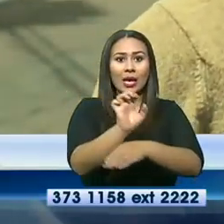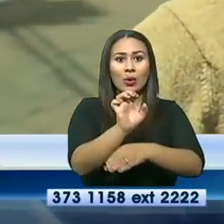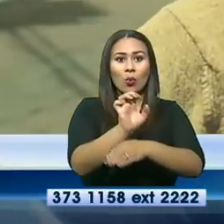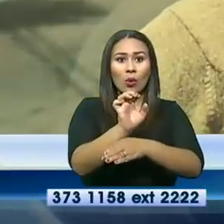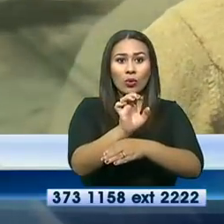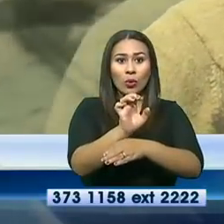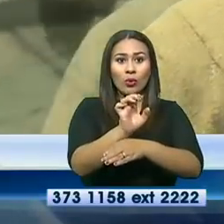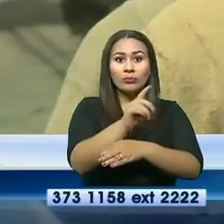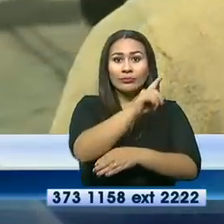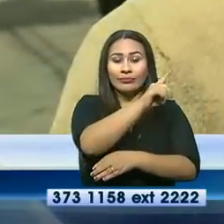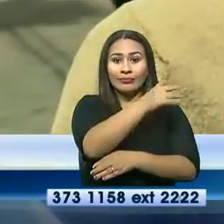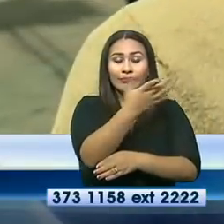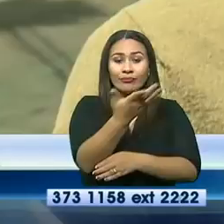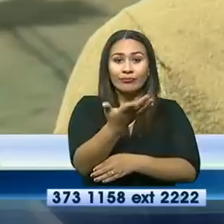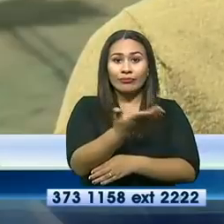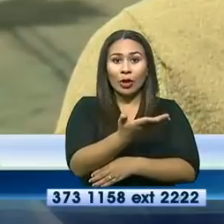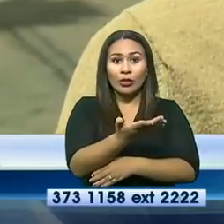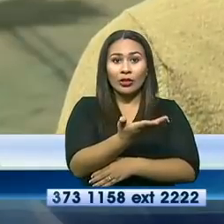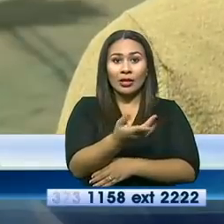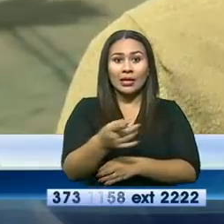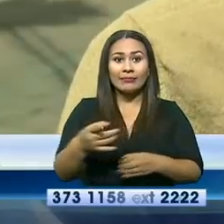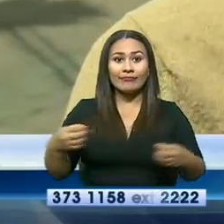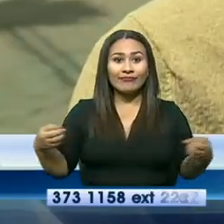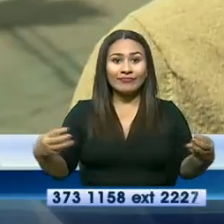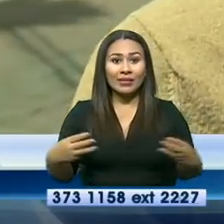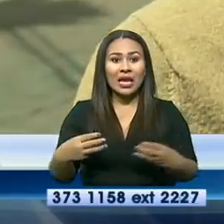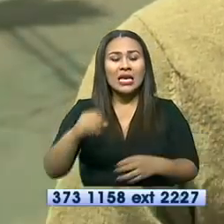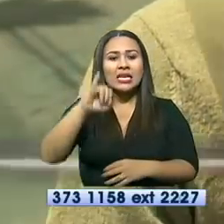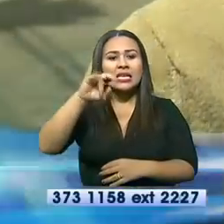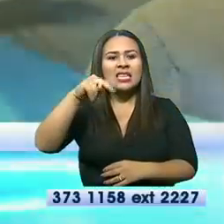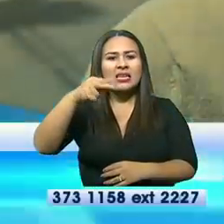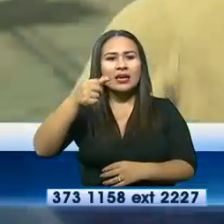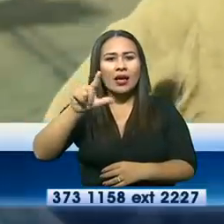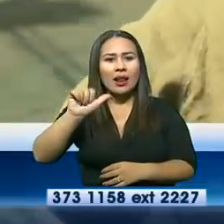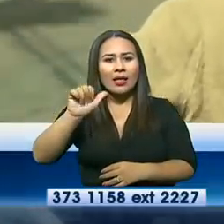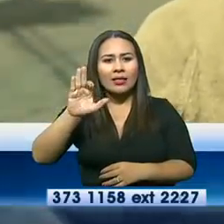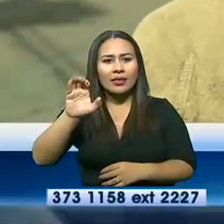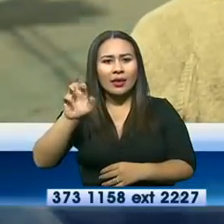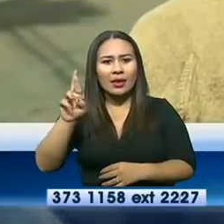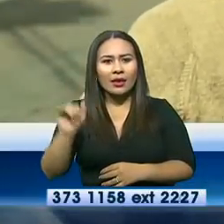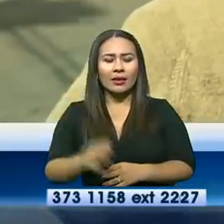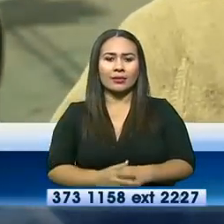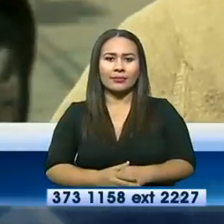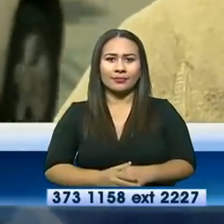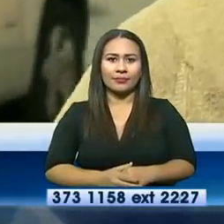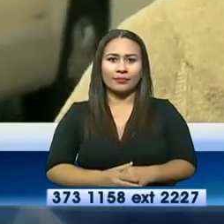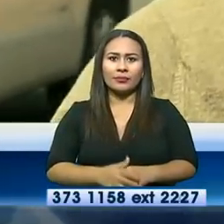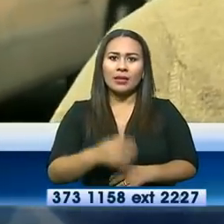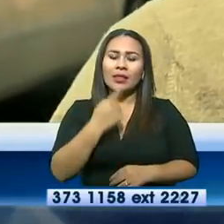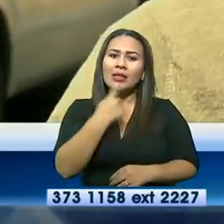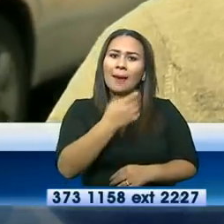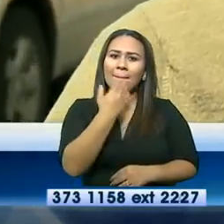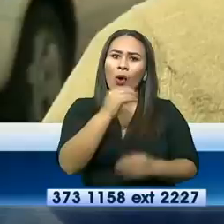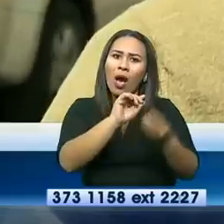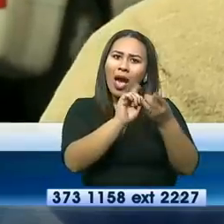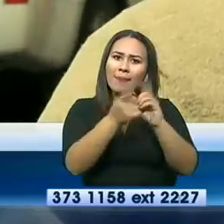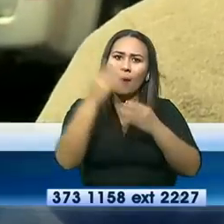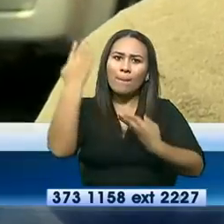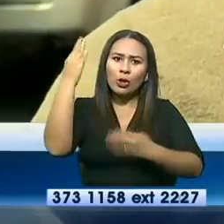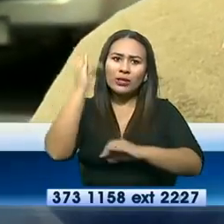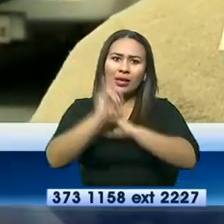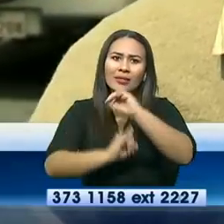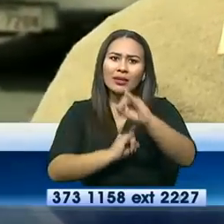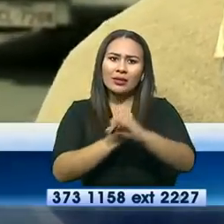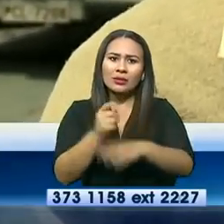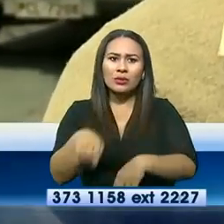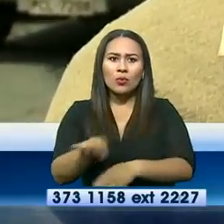personal de agitación. Este debería ser el momento en que el presidente Moreno, que no dio el golpe de timón cambiando el rumbo de la política internacional